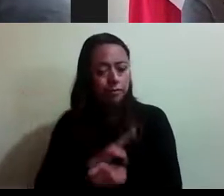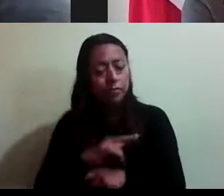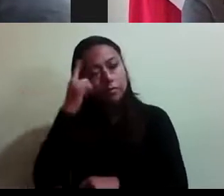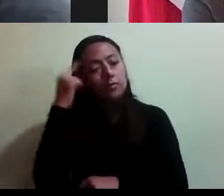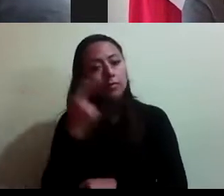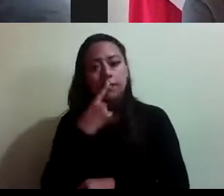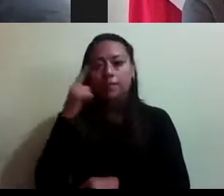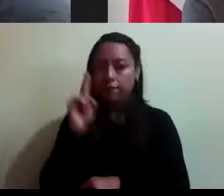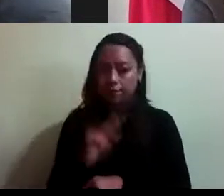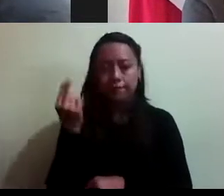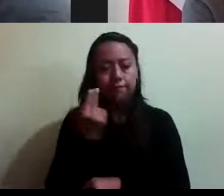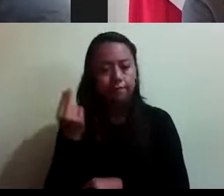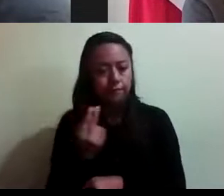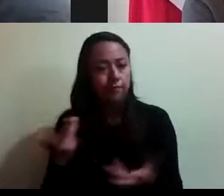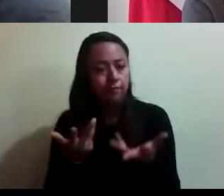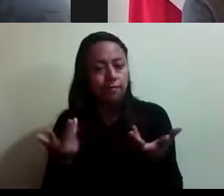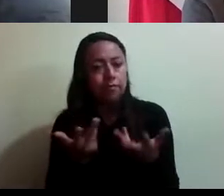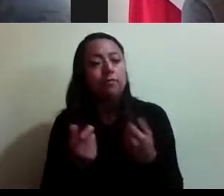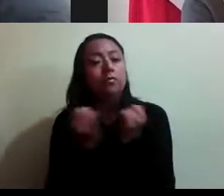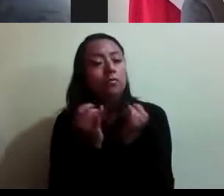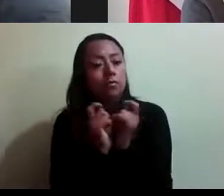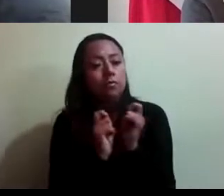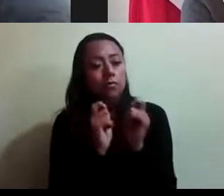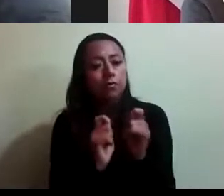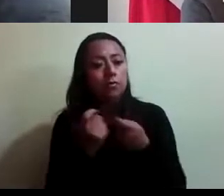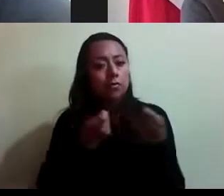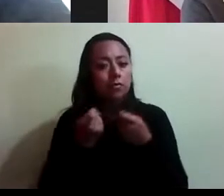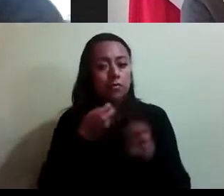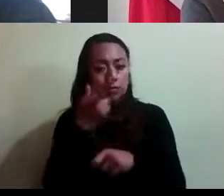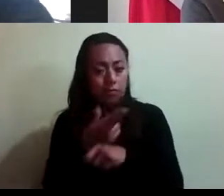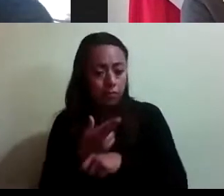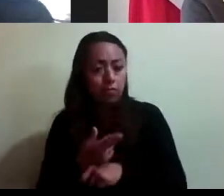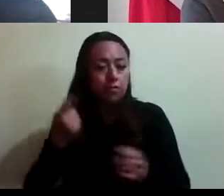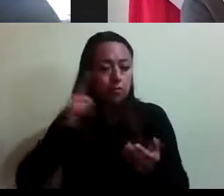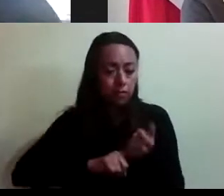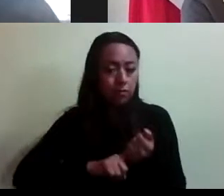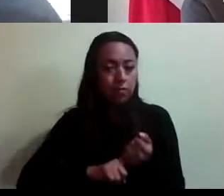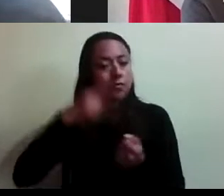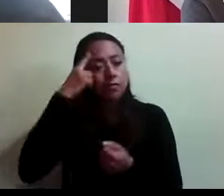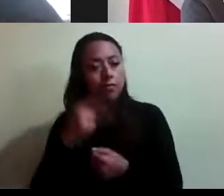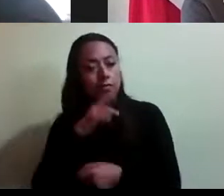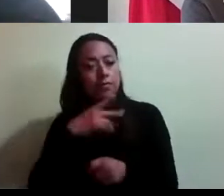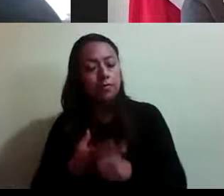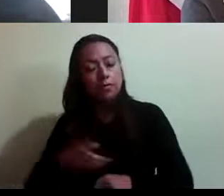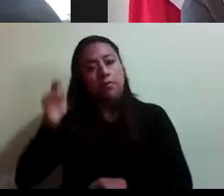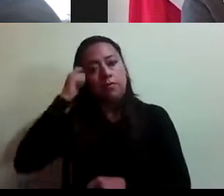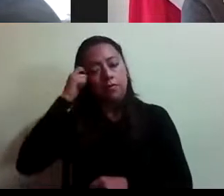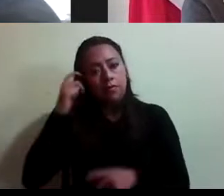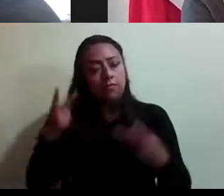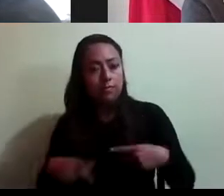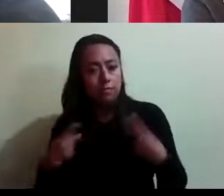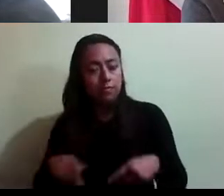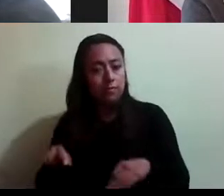se le dio vista a la Contraloría Interna para determinar las responsabilidades de los servidores públicos. En